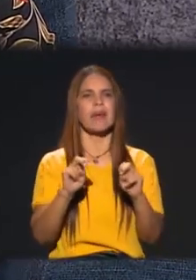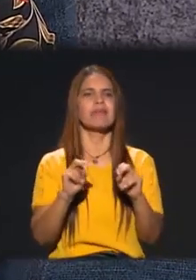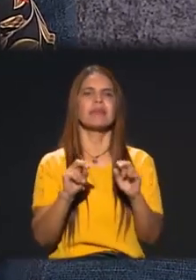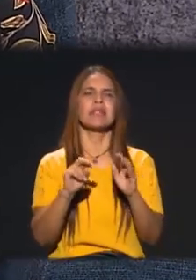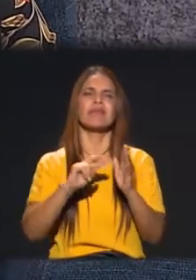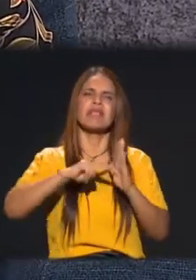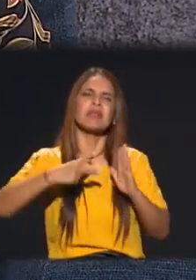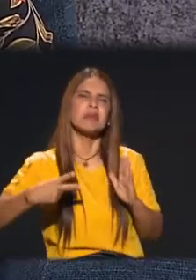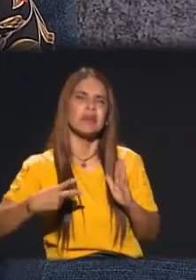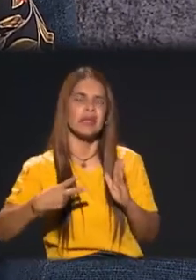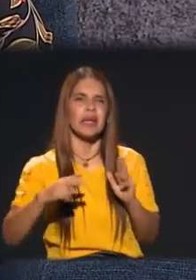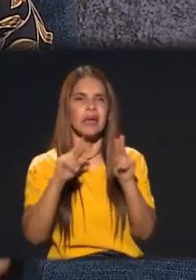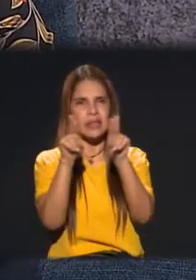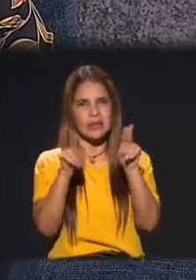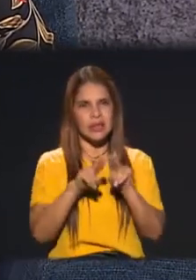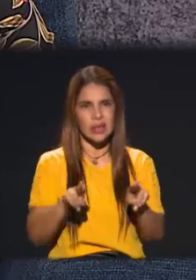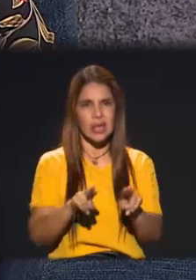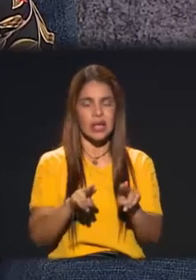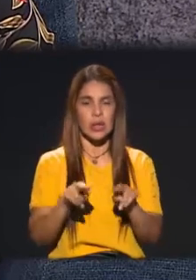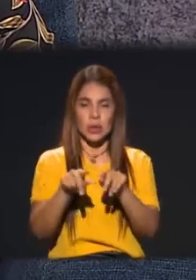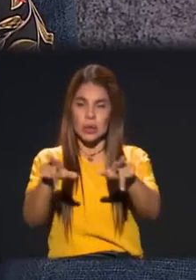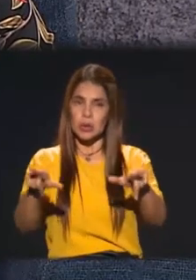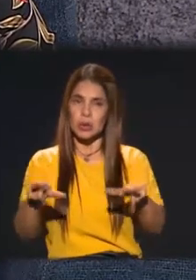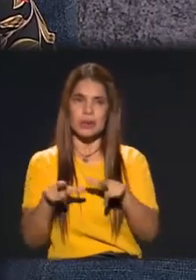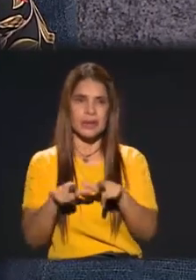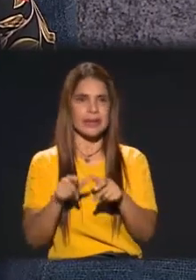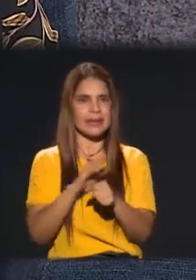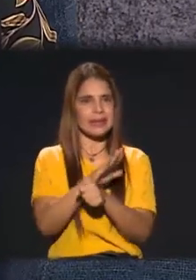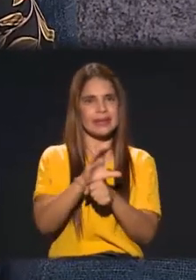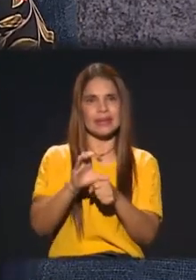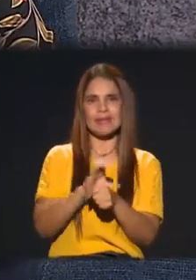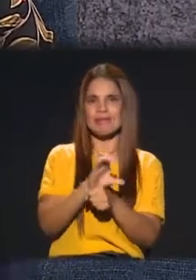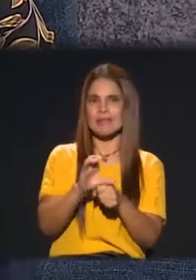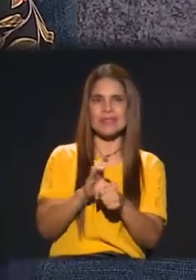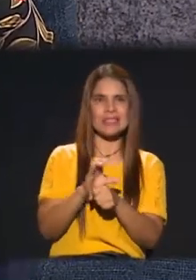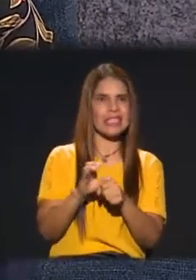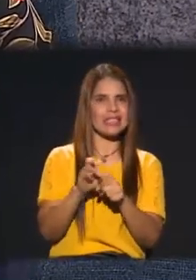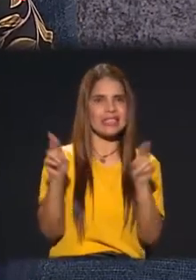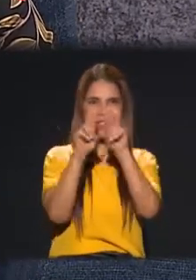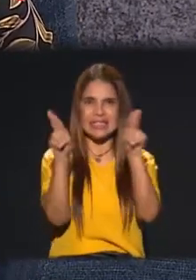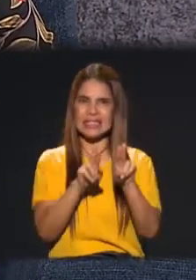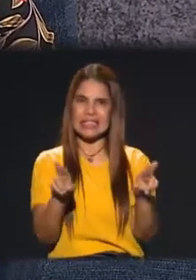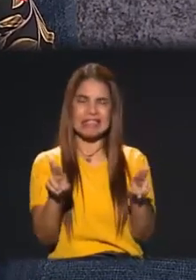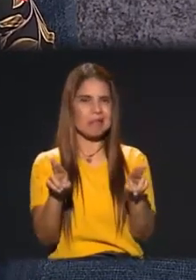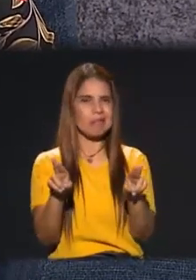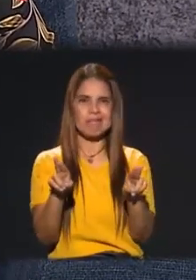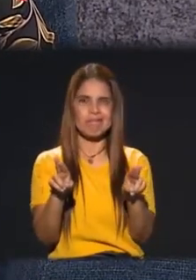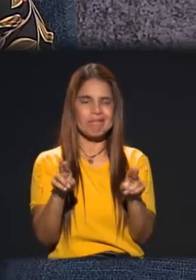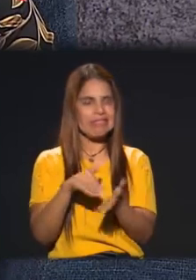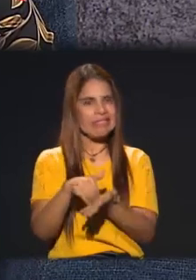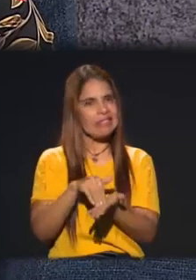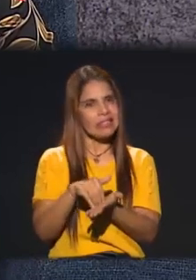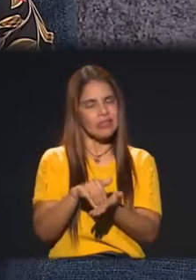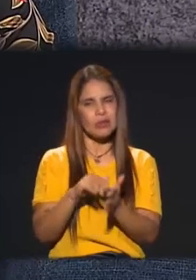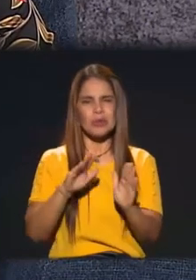conectividades. Nosotros estamos ubicados en sectores de la ciudad en donde la conectividad no es igual, ¿cierto?